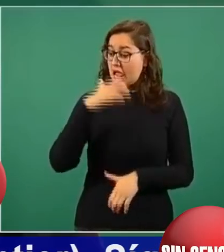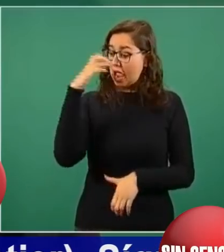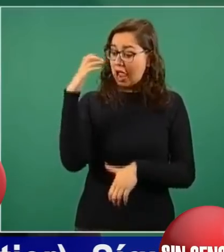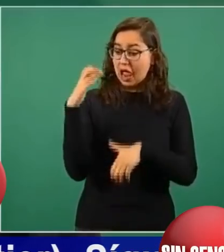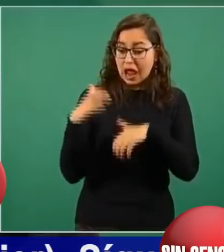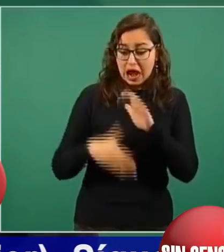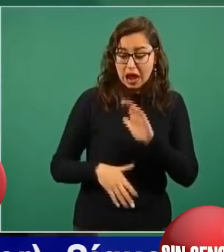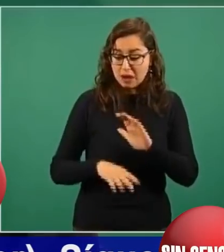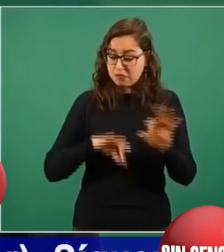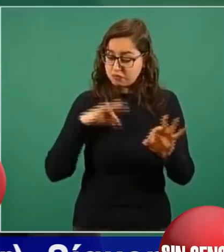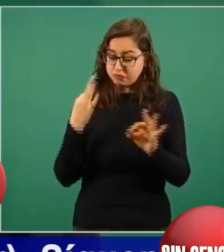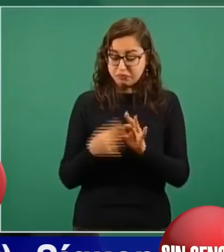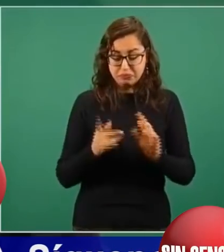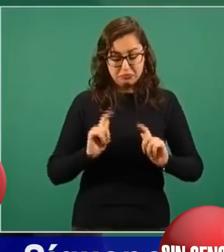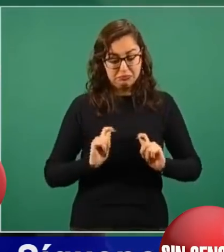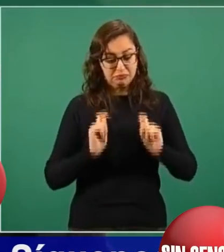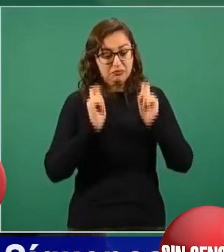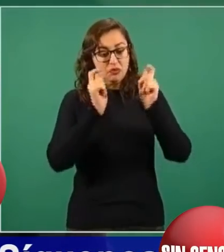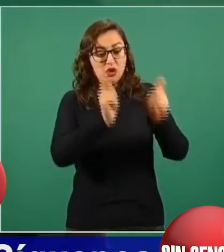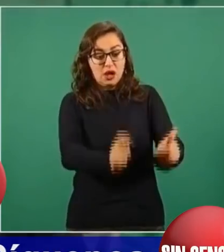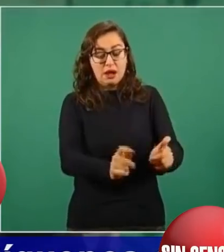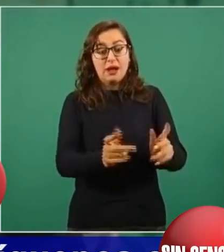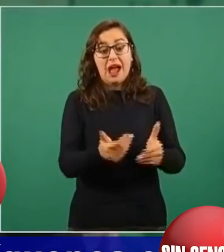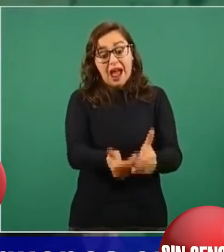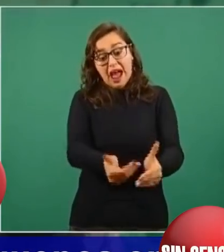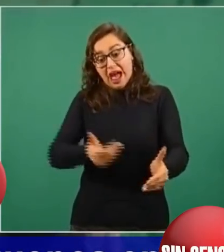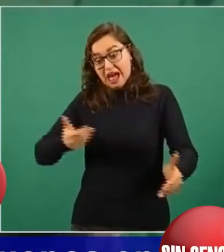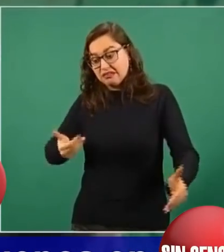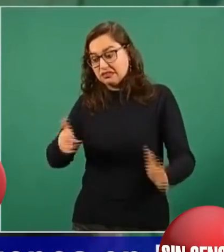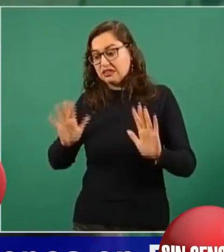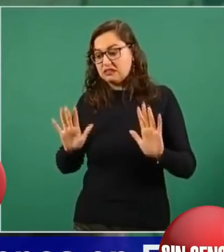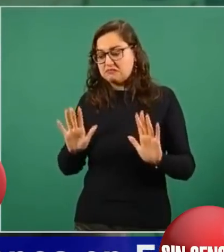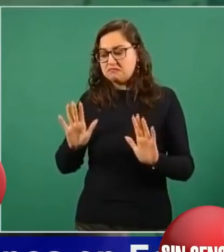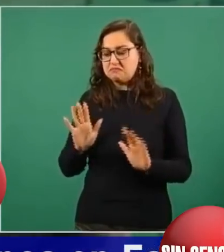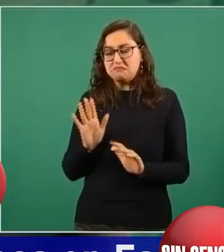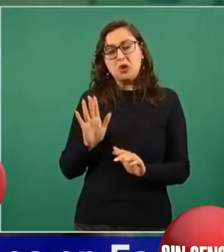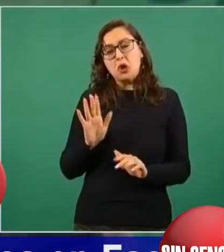cuando menos 2,000 kilómetros